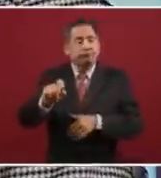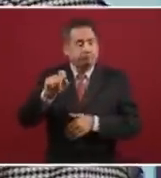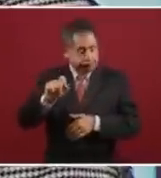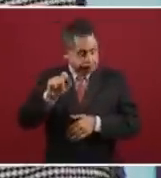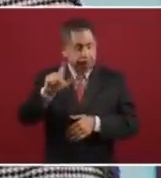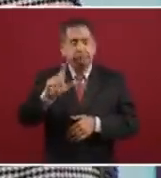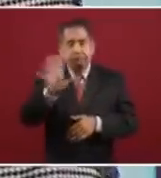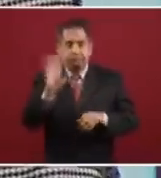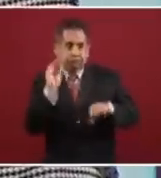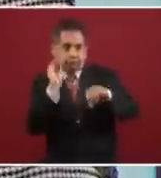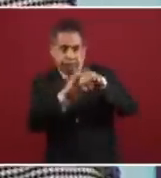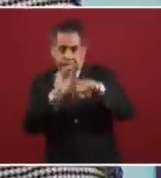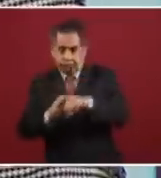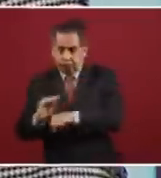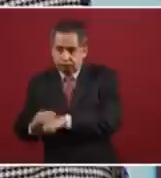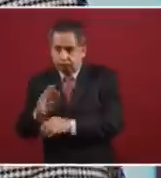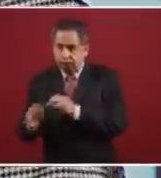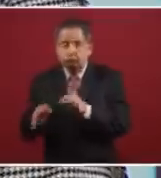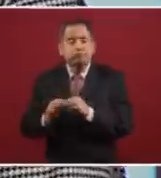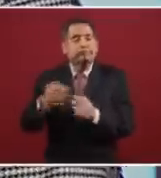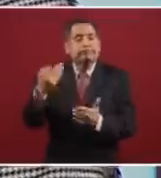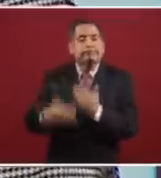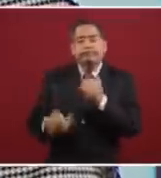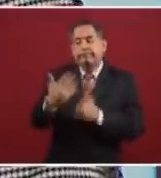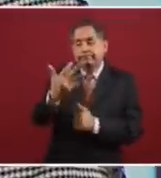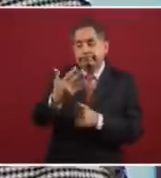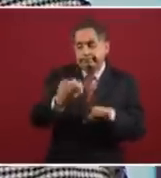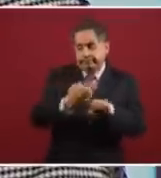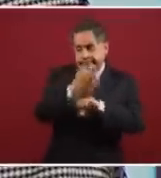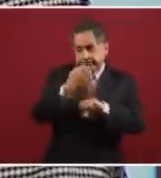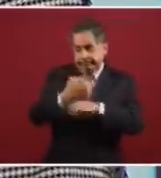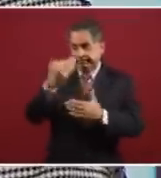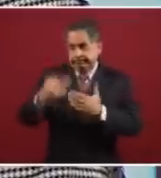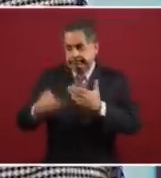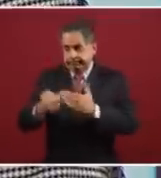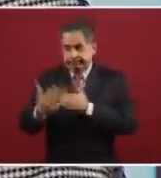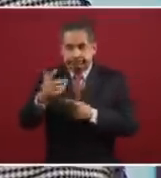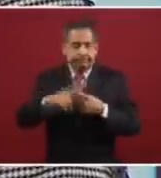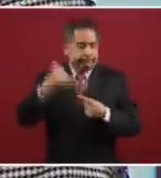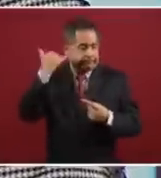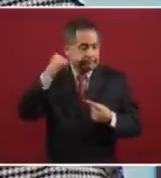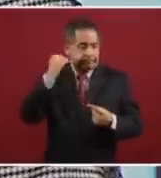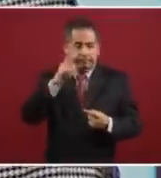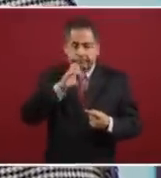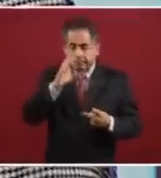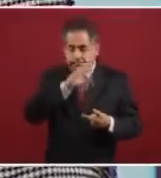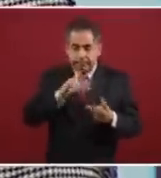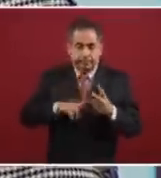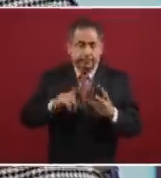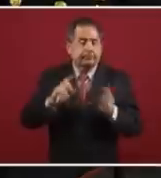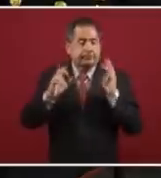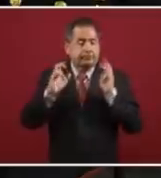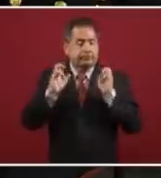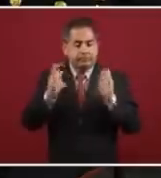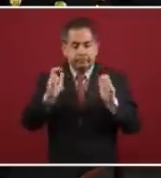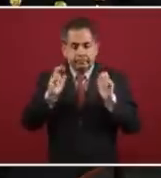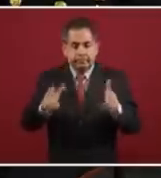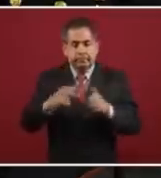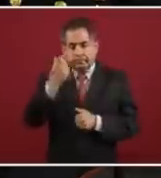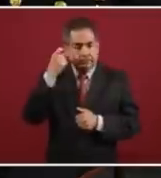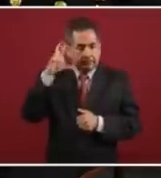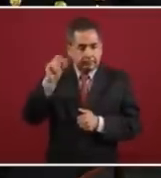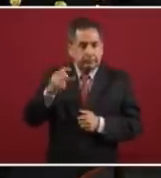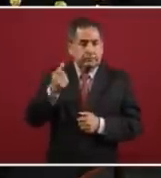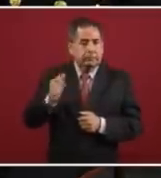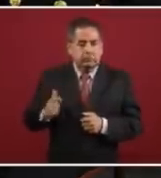han instalado, faltan nada más 5 estados por instalar sus comisiones: Yucatán, Aguascalientes, Chiapas, Quintana Roo y